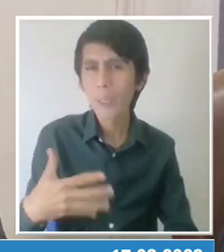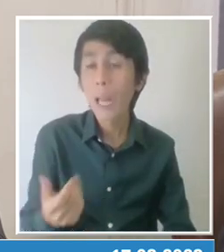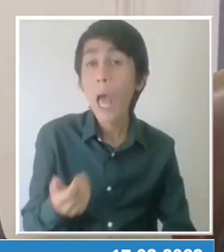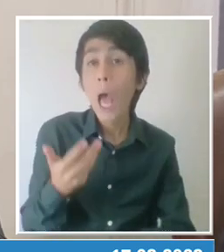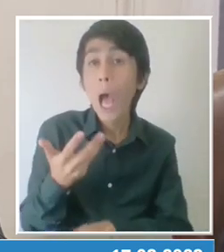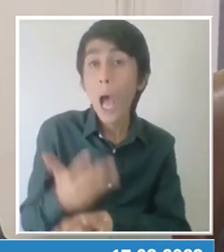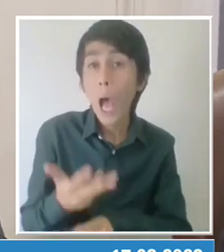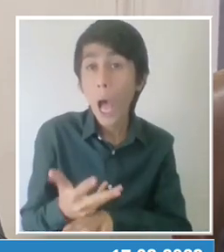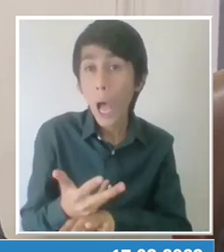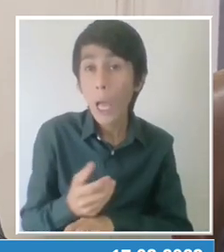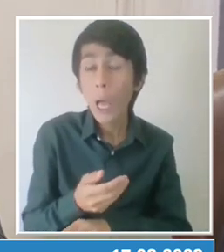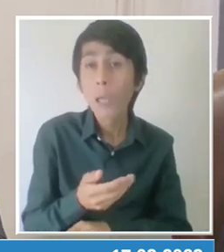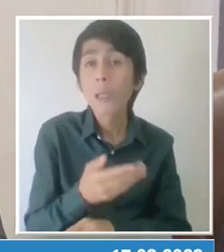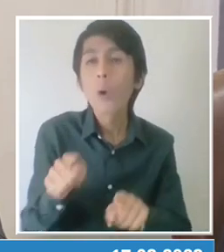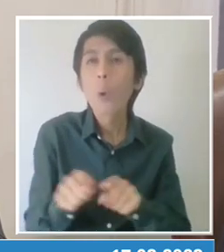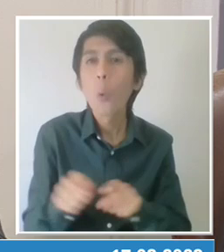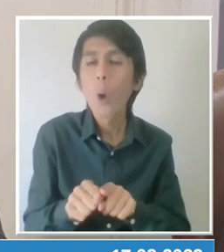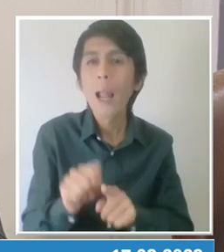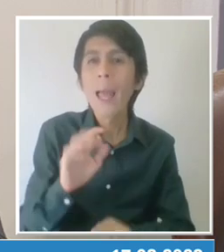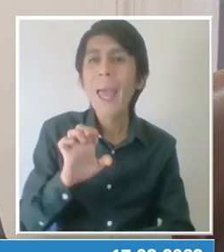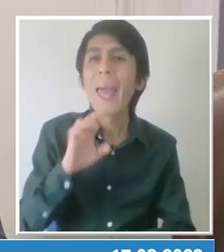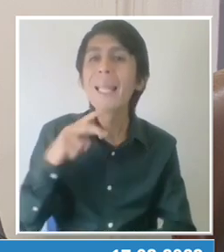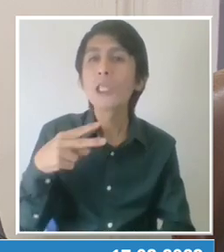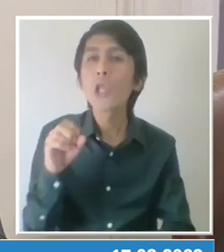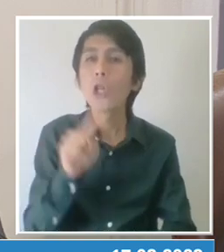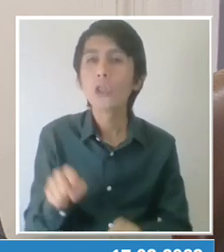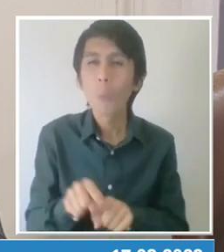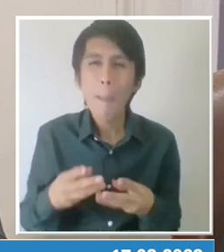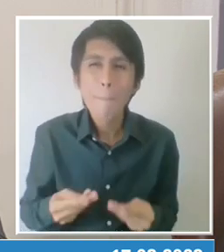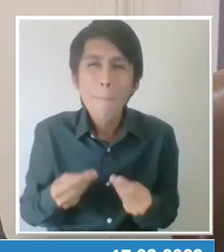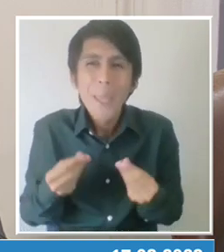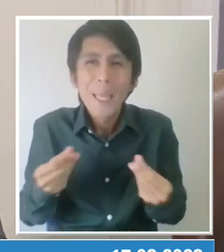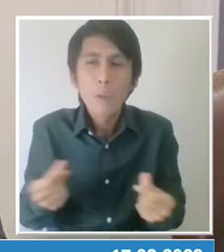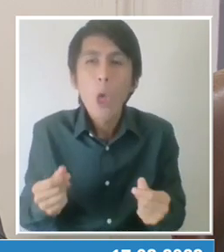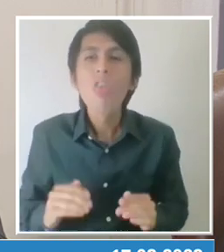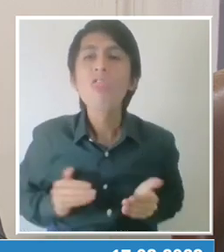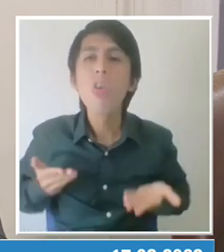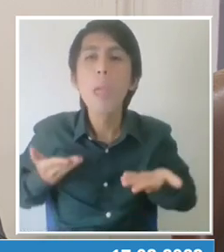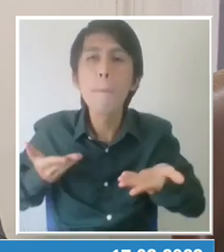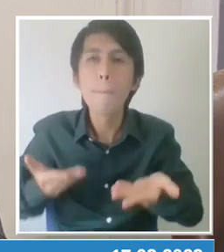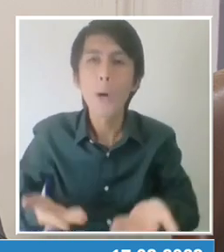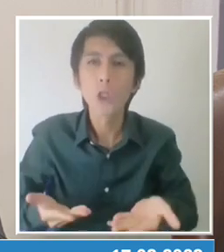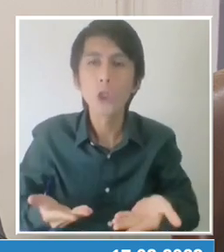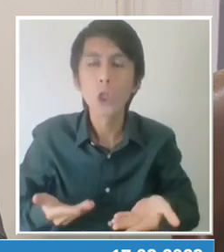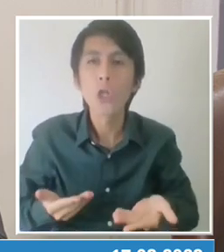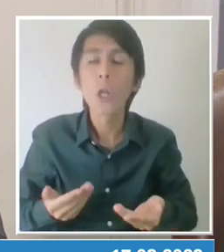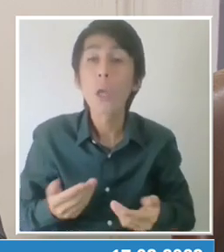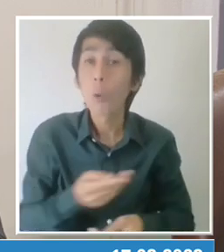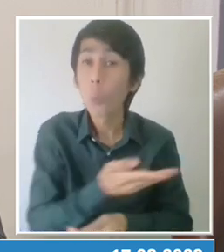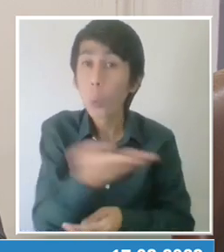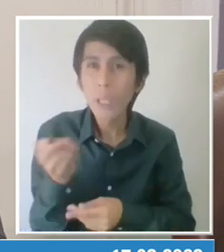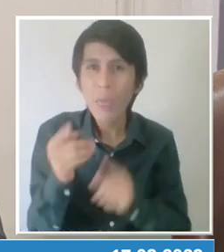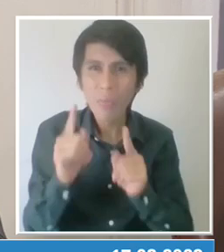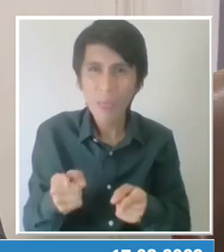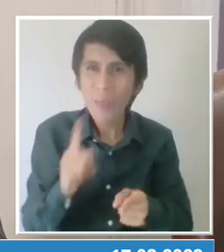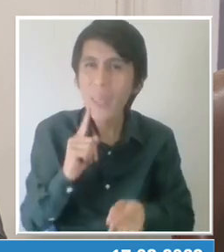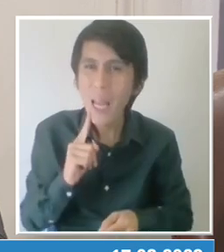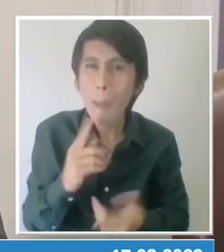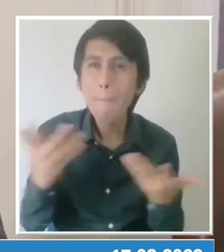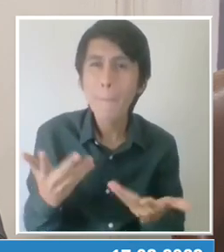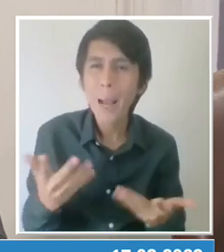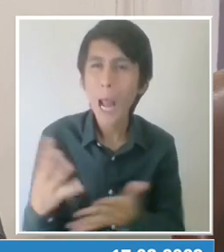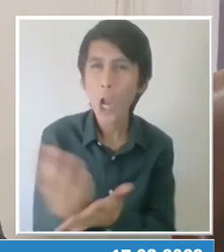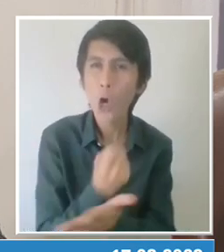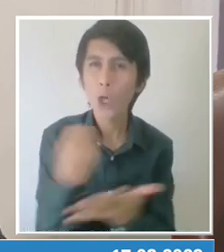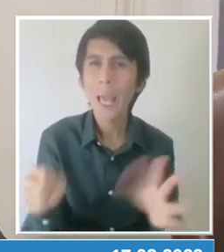de espíritu tiene que usted demostrar para llegar a este consenso, este entendimiento que supere la